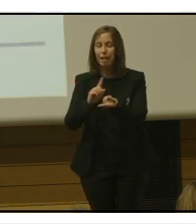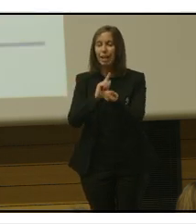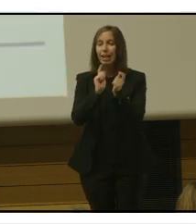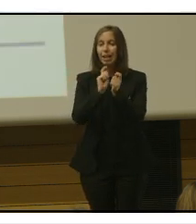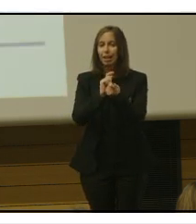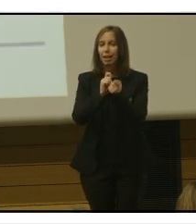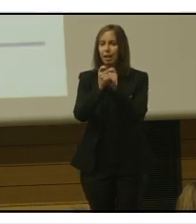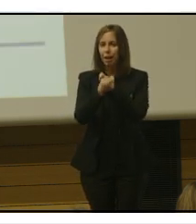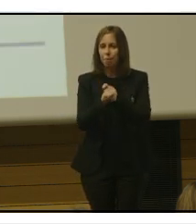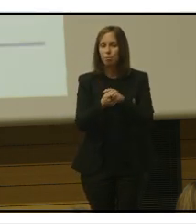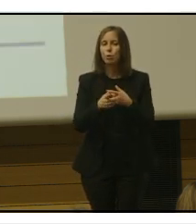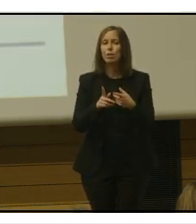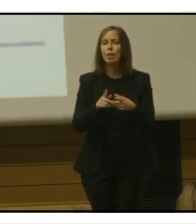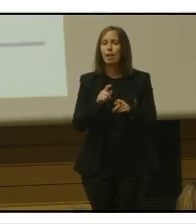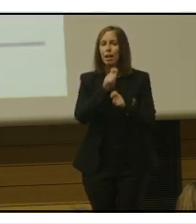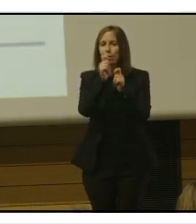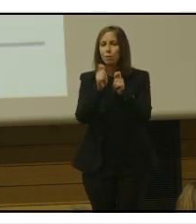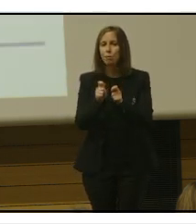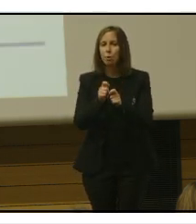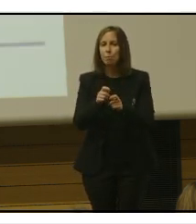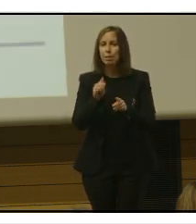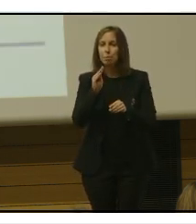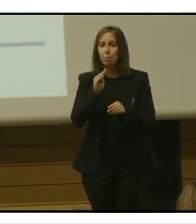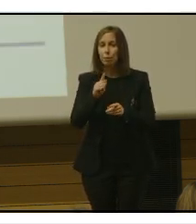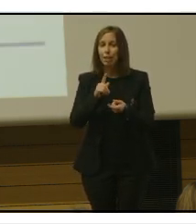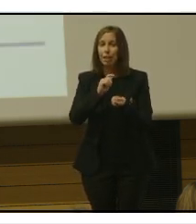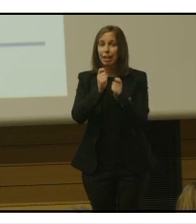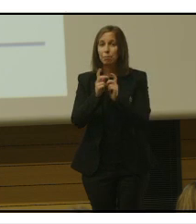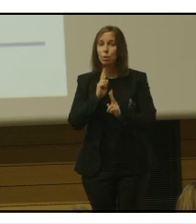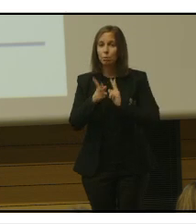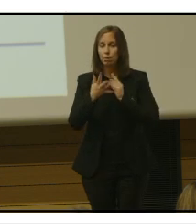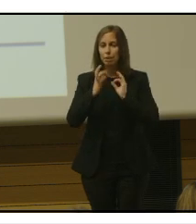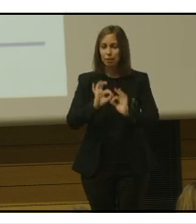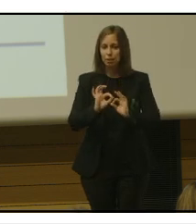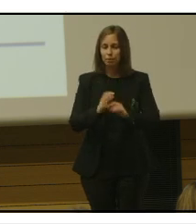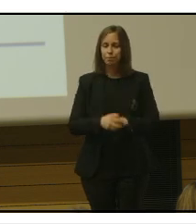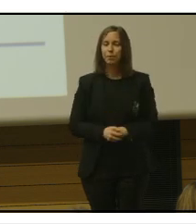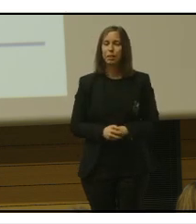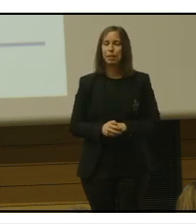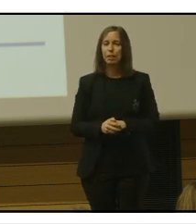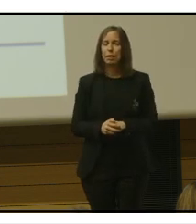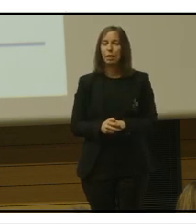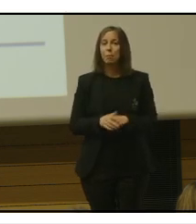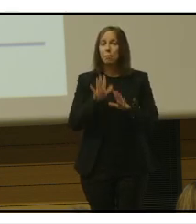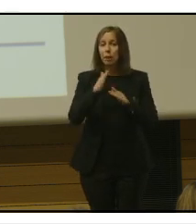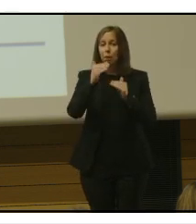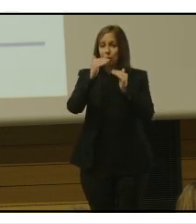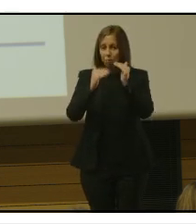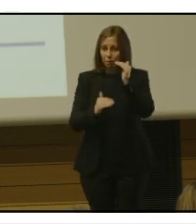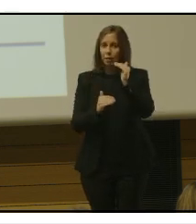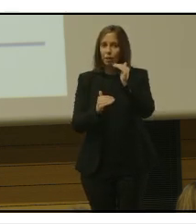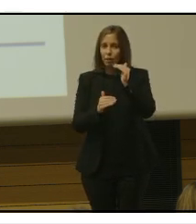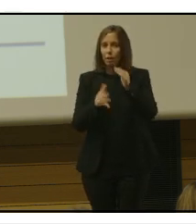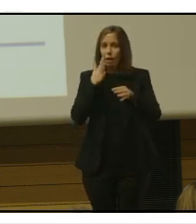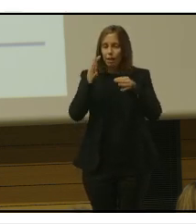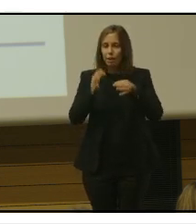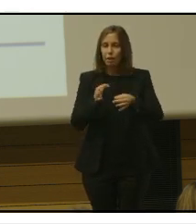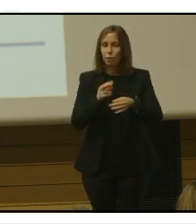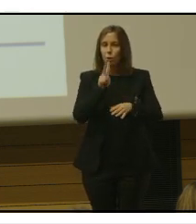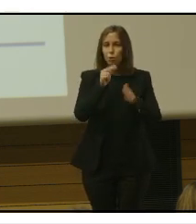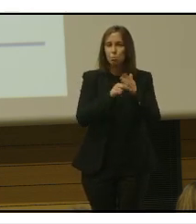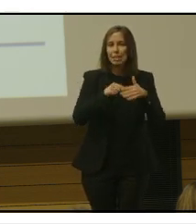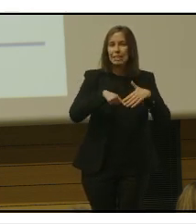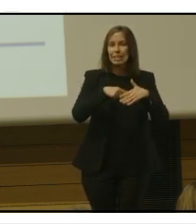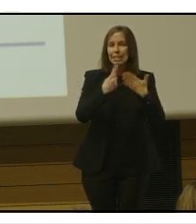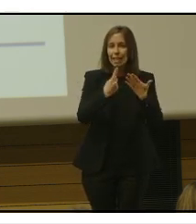producir cambios en las prevalencias observadas. Es cierto que la prevalencia ha disminuido. La prevalencia, bueno, pues se situaba en el año